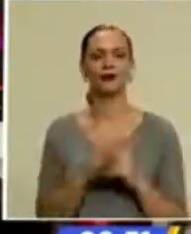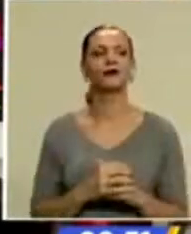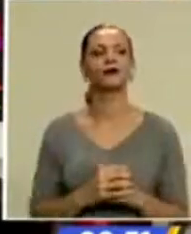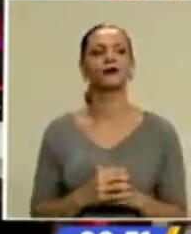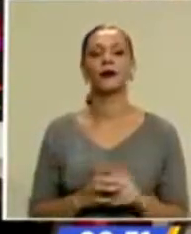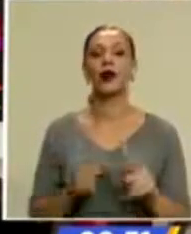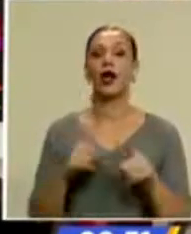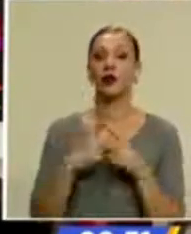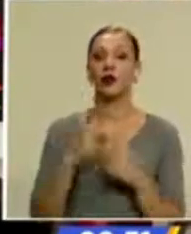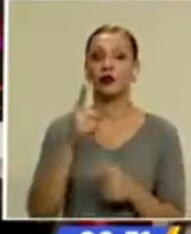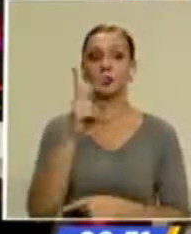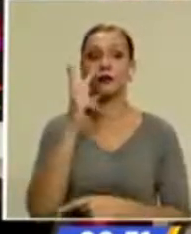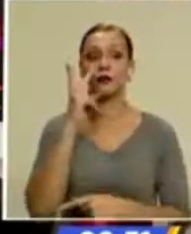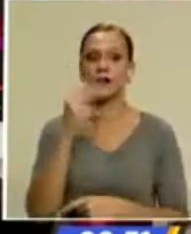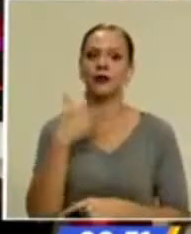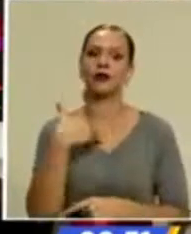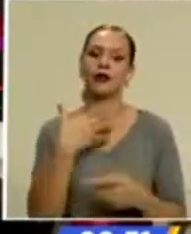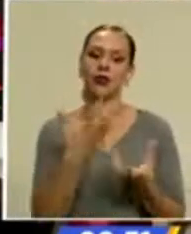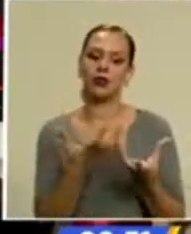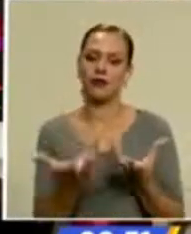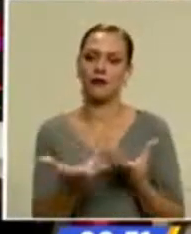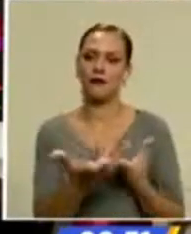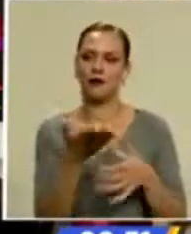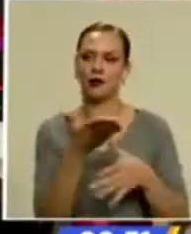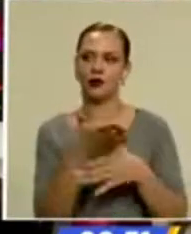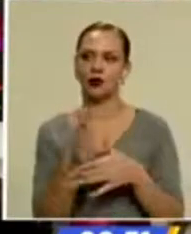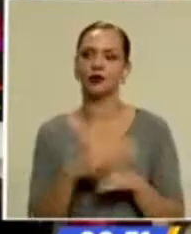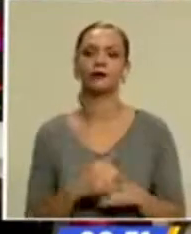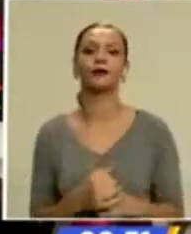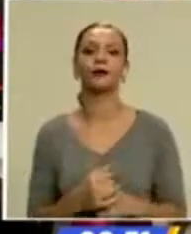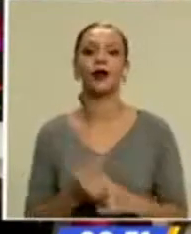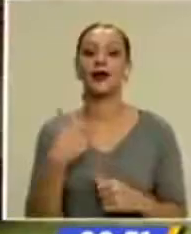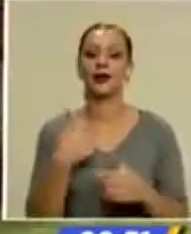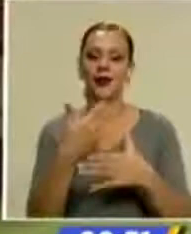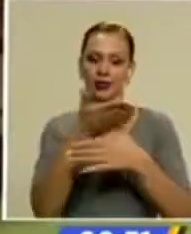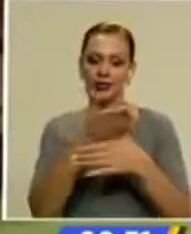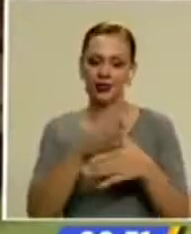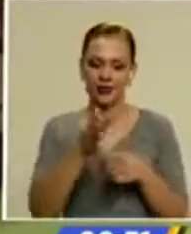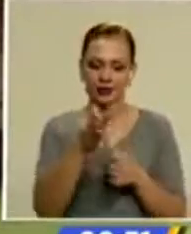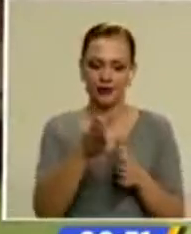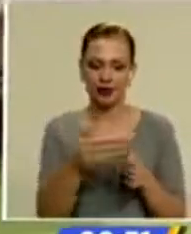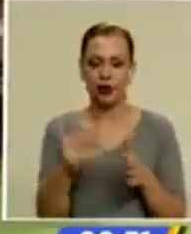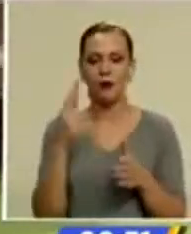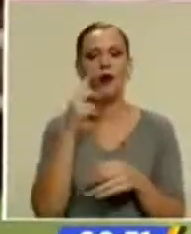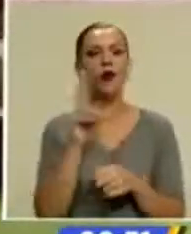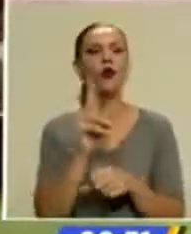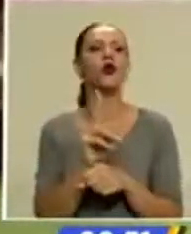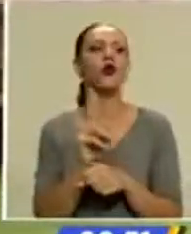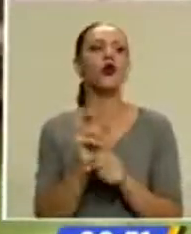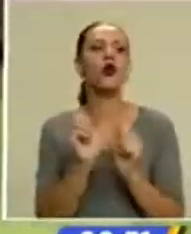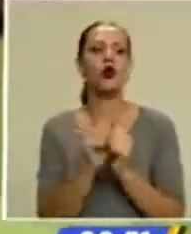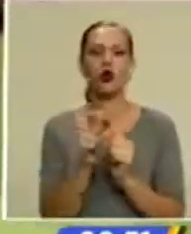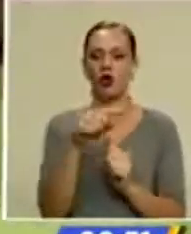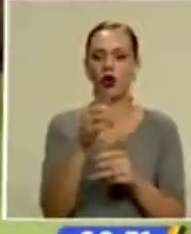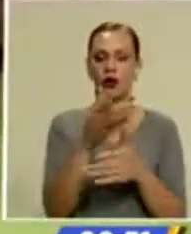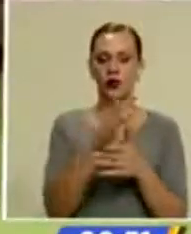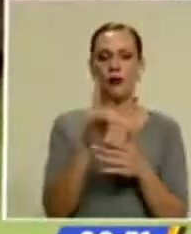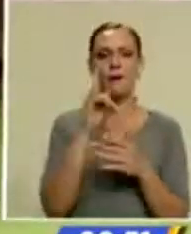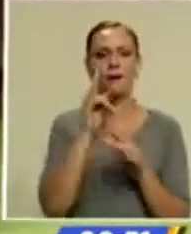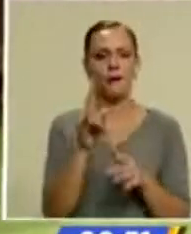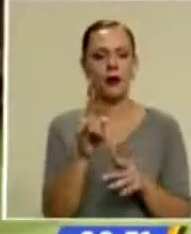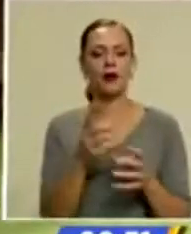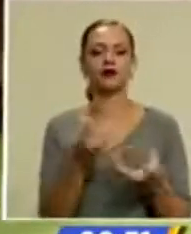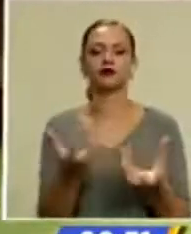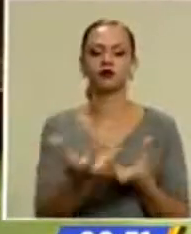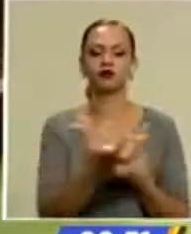Entonces, ustedes vieron que tiene esas divisiones. ¿Qué? Tiene esas divisiones porque se utiliza con esas divisiones para poner